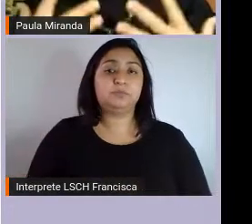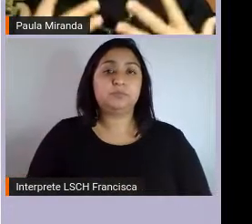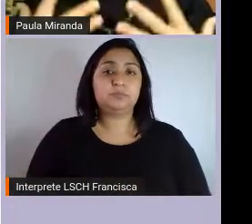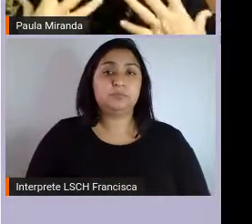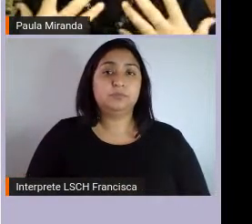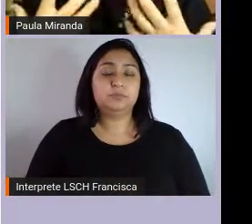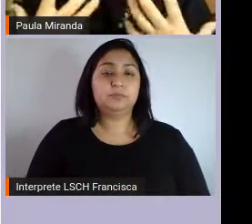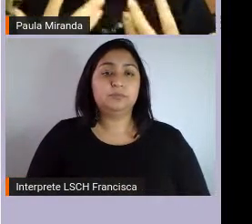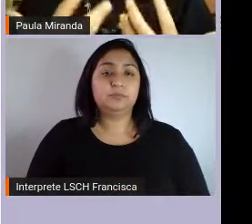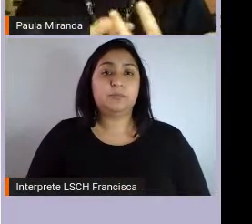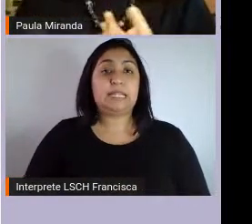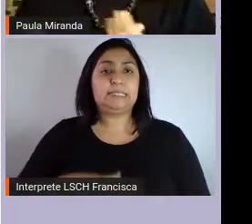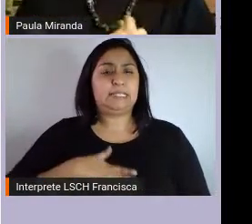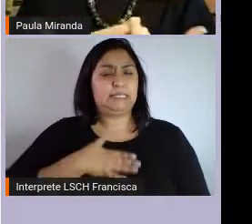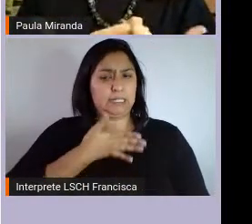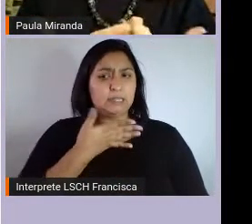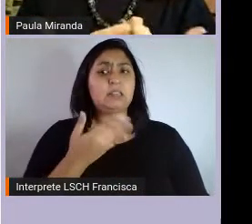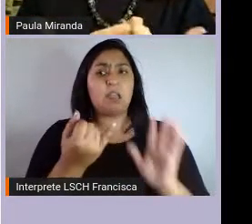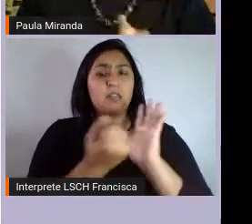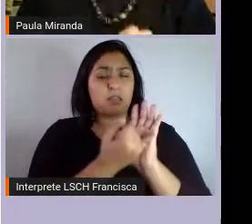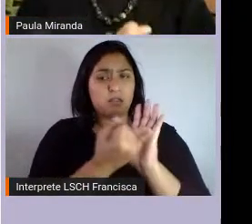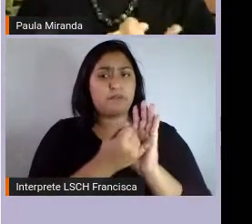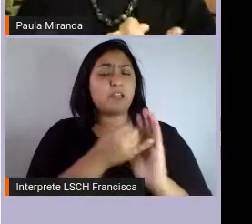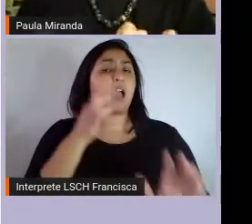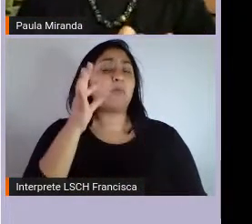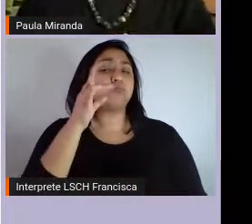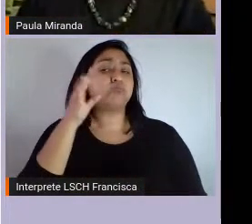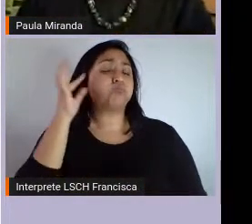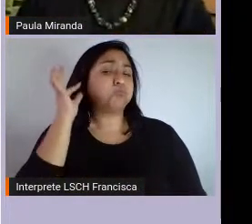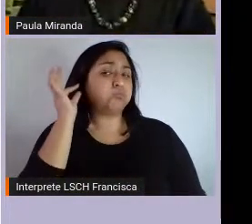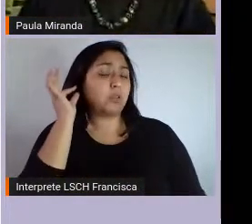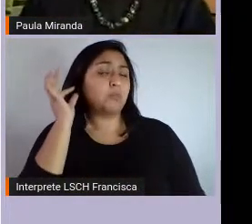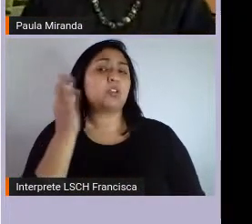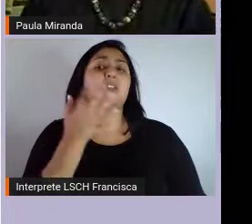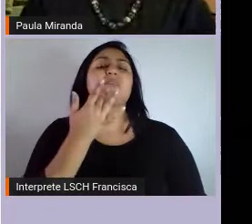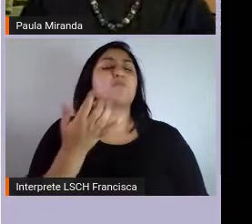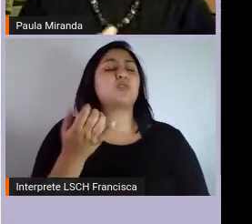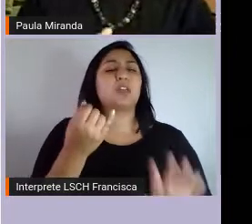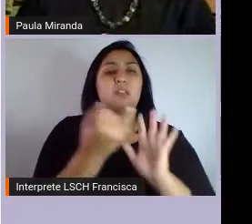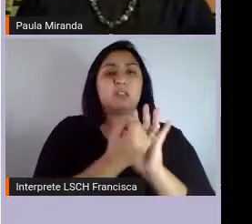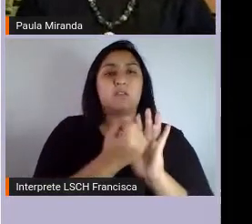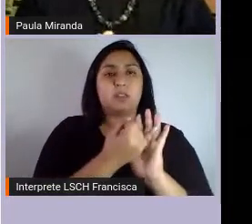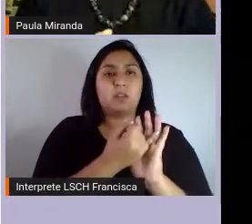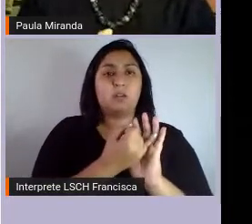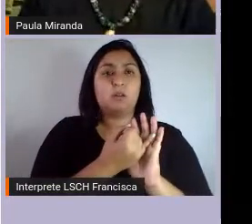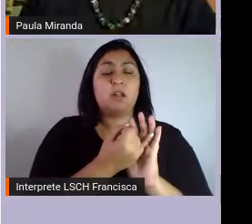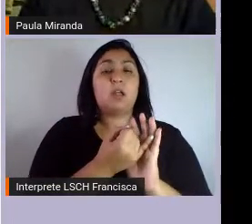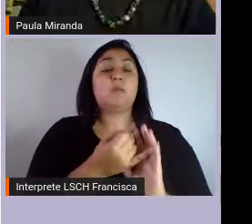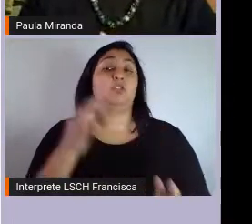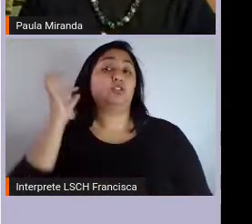se sentía plenamente identificada con estas mujeres. ¿Por qué se sentirá tan identificada? Claro, porque son mujeres fuertes.